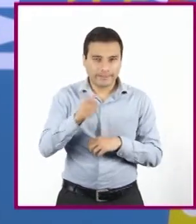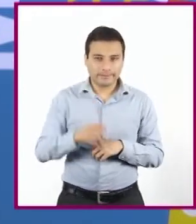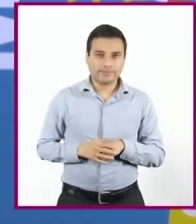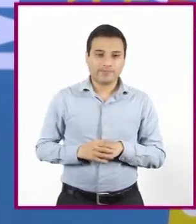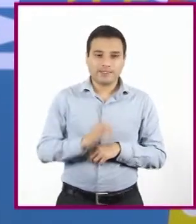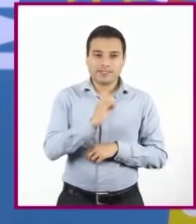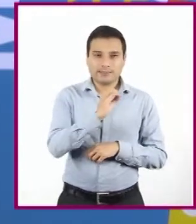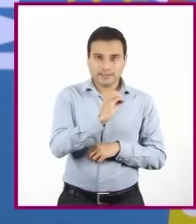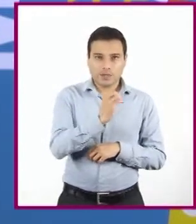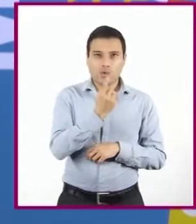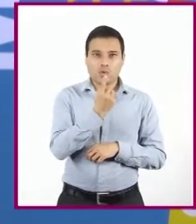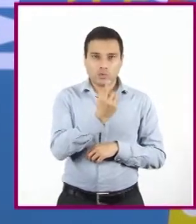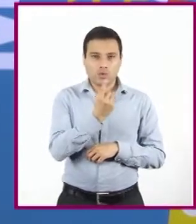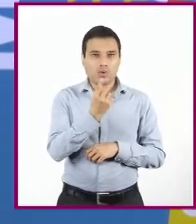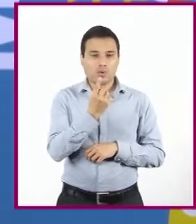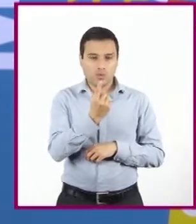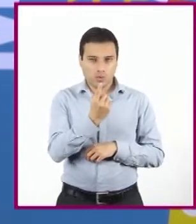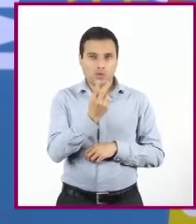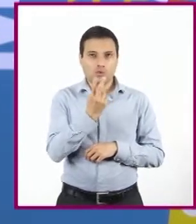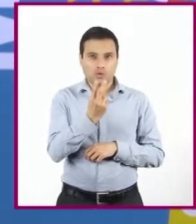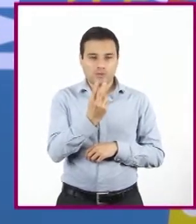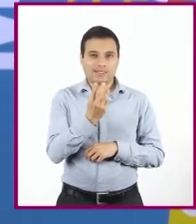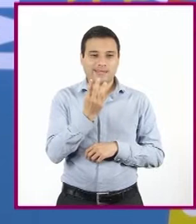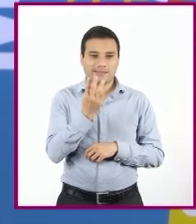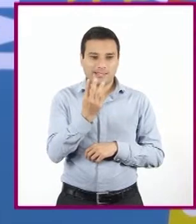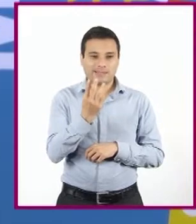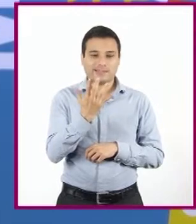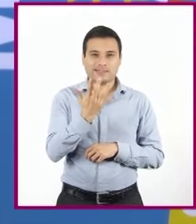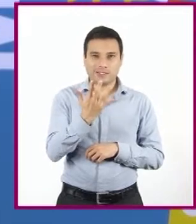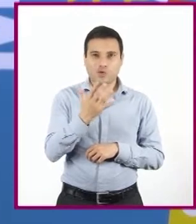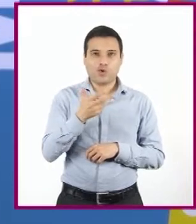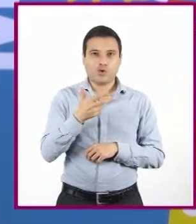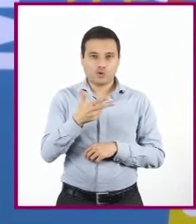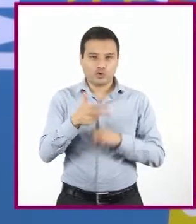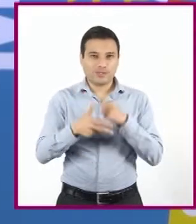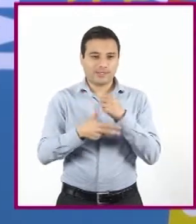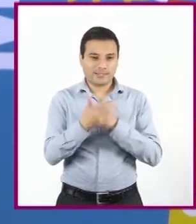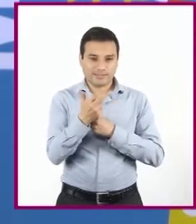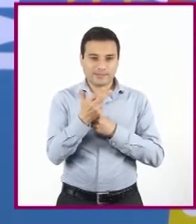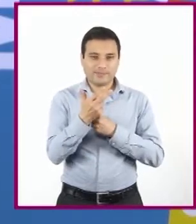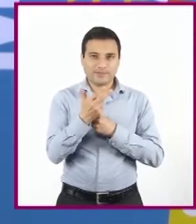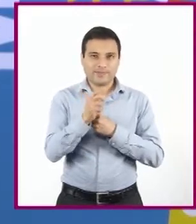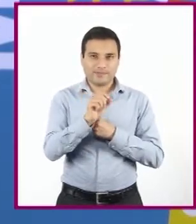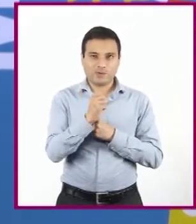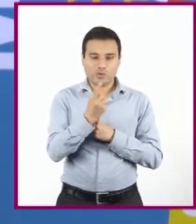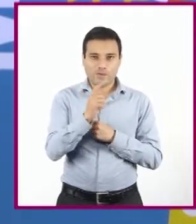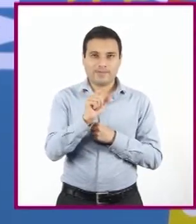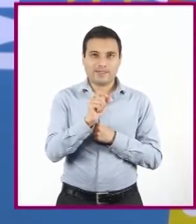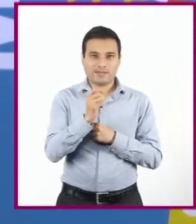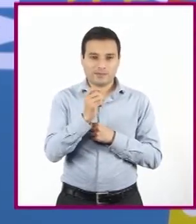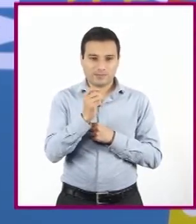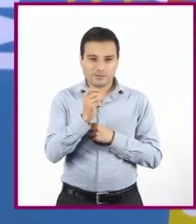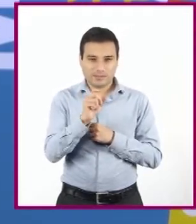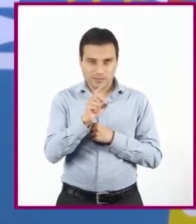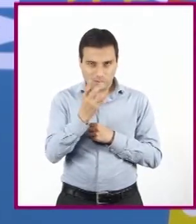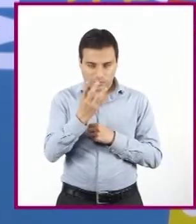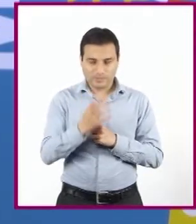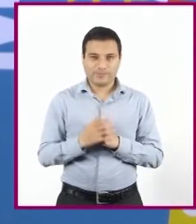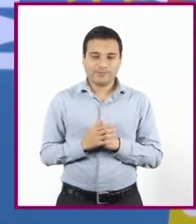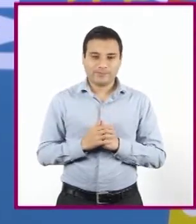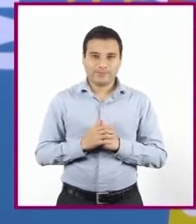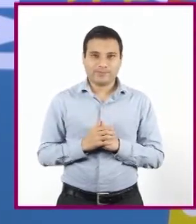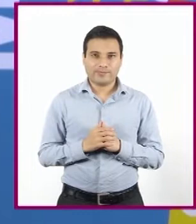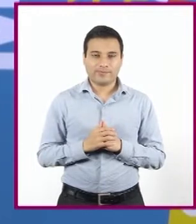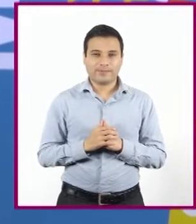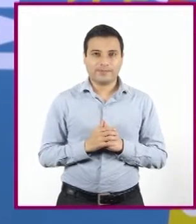1, 1, 2, 3, 5, 8, 13, 21, 34